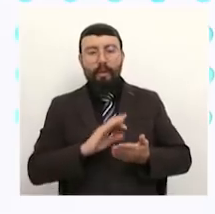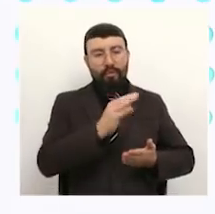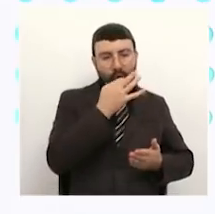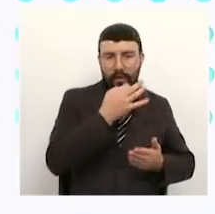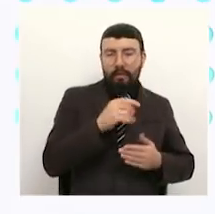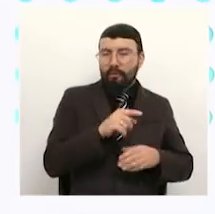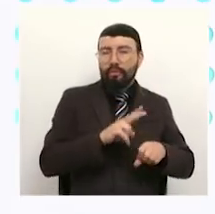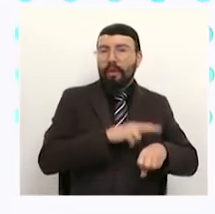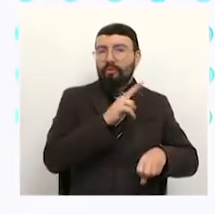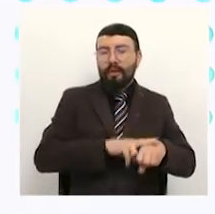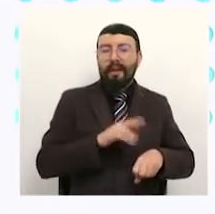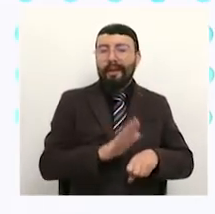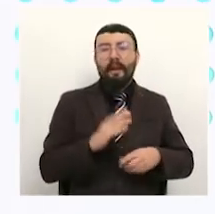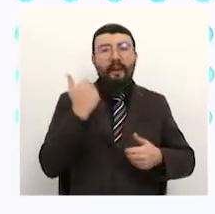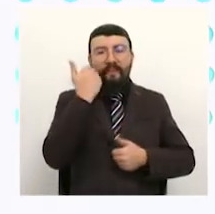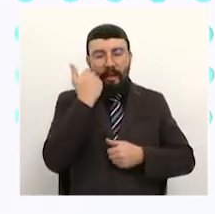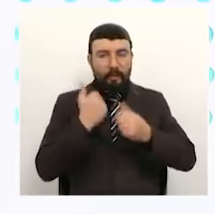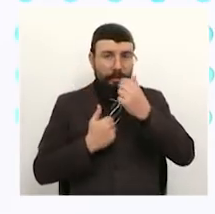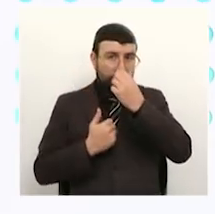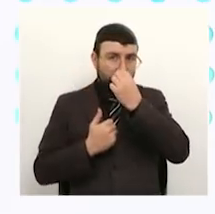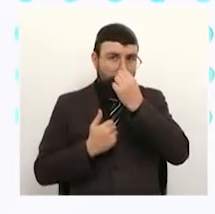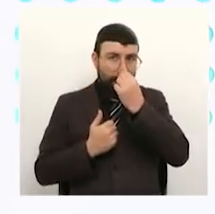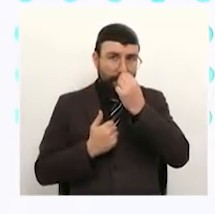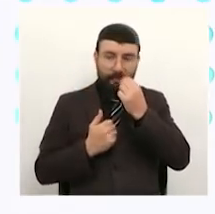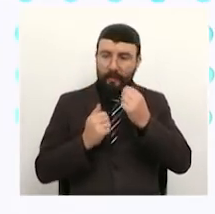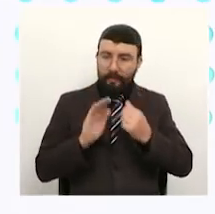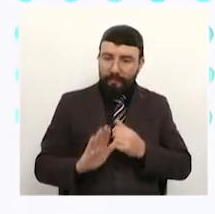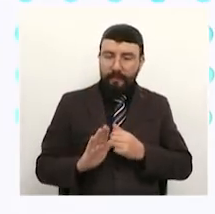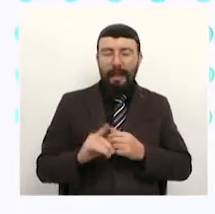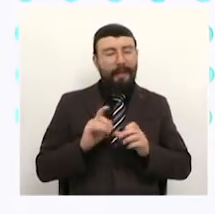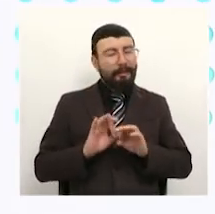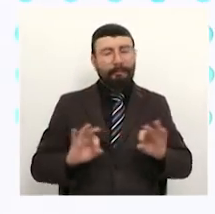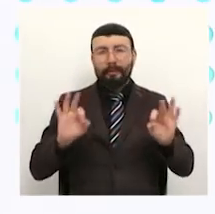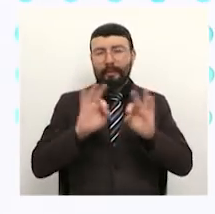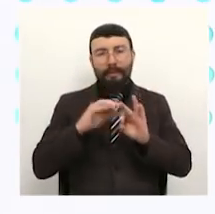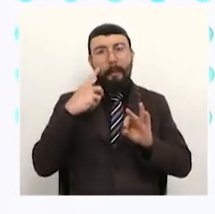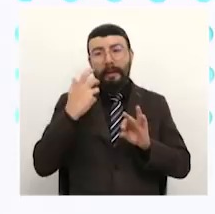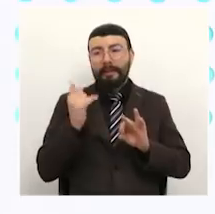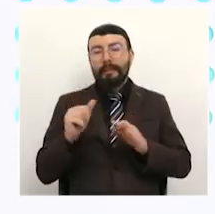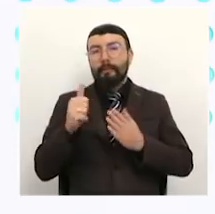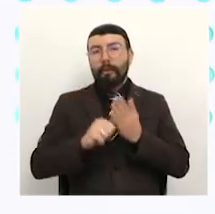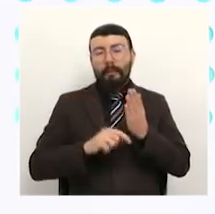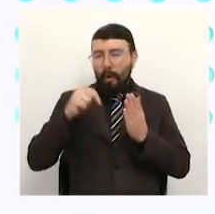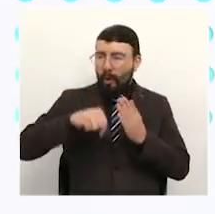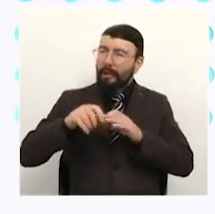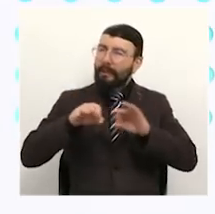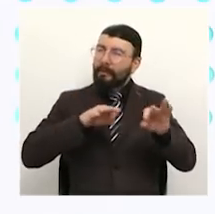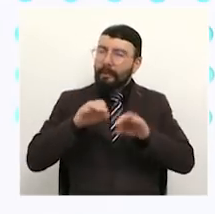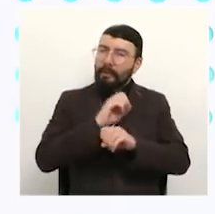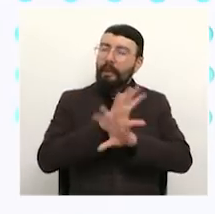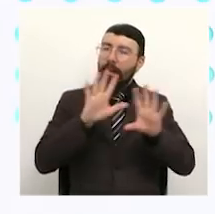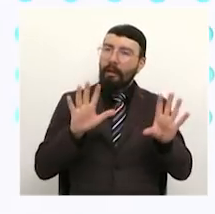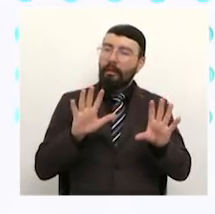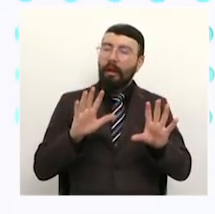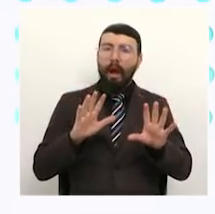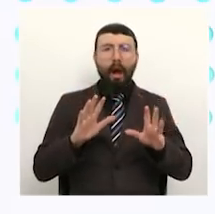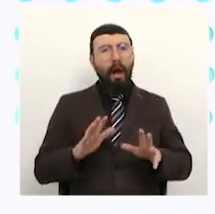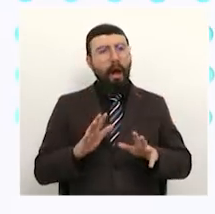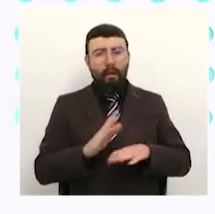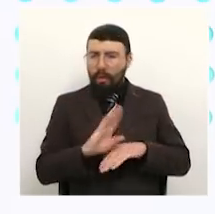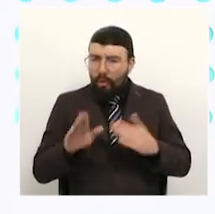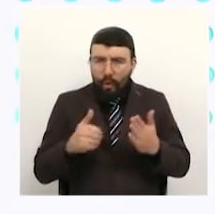de la enfermedad entonces digamos que esa para mí es una de las cosas más importantes del programa de hoy saber que no todas las infecciones